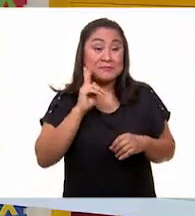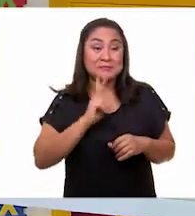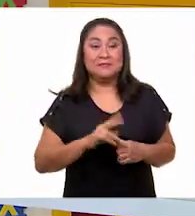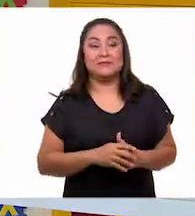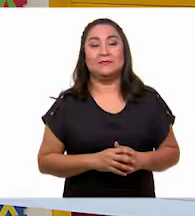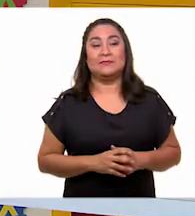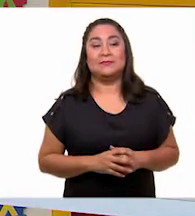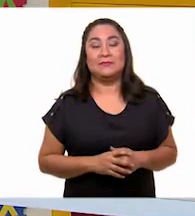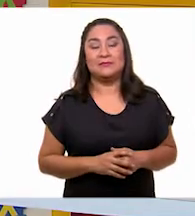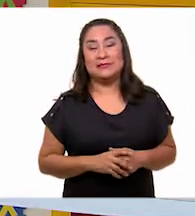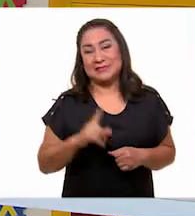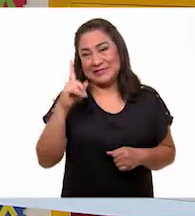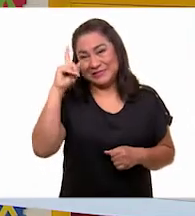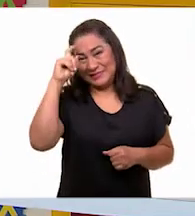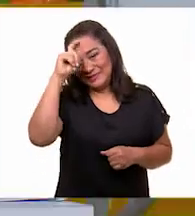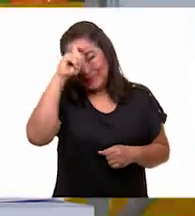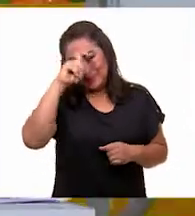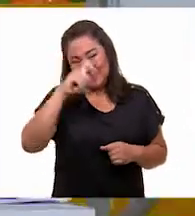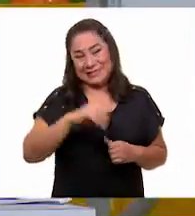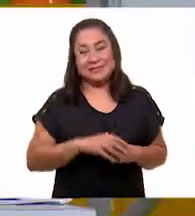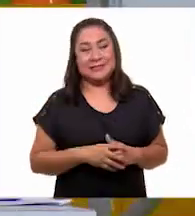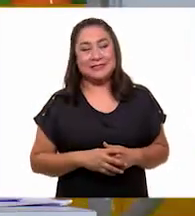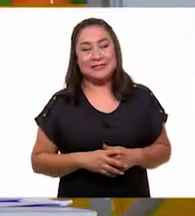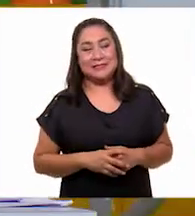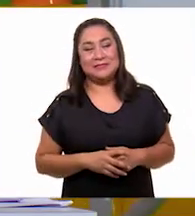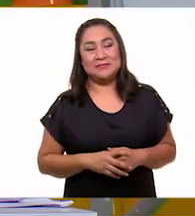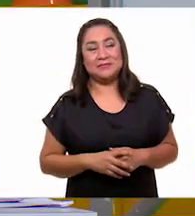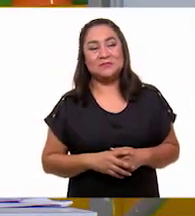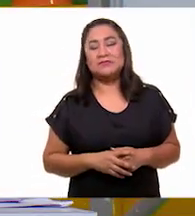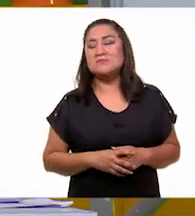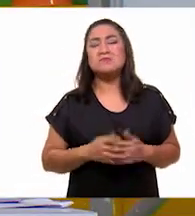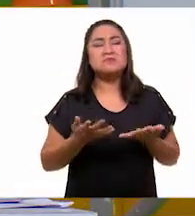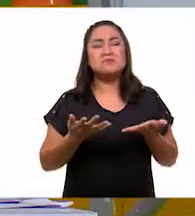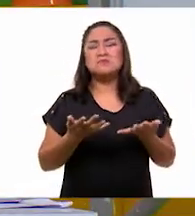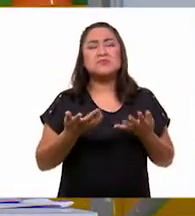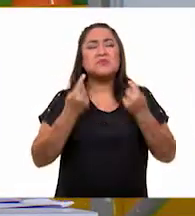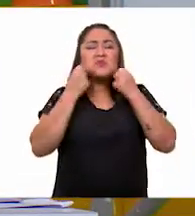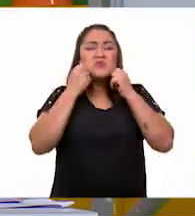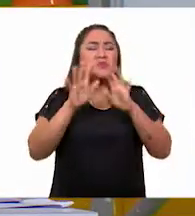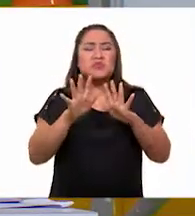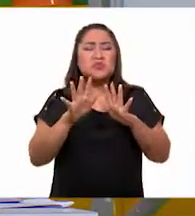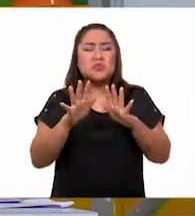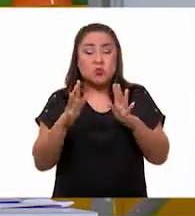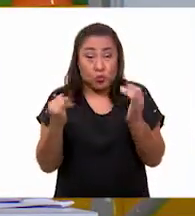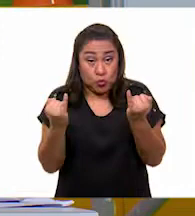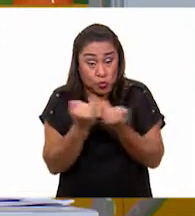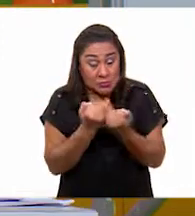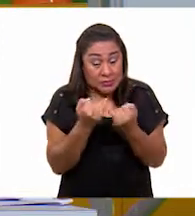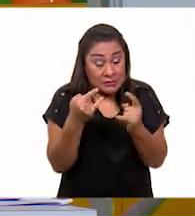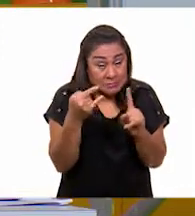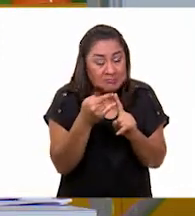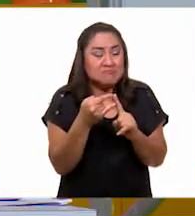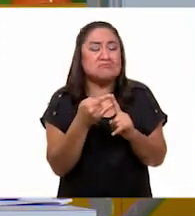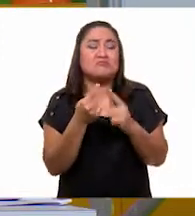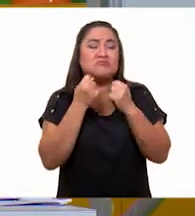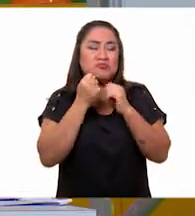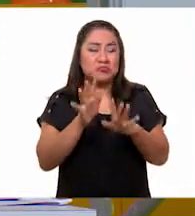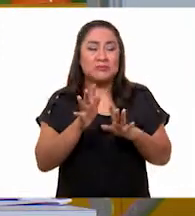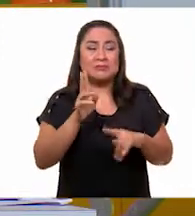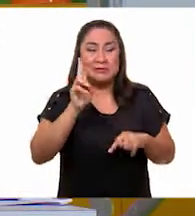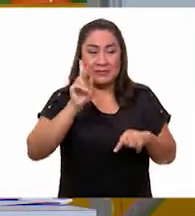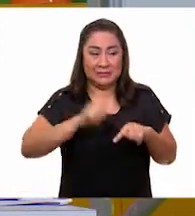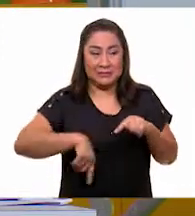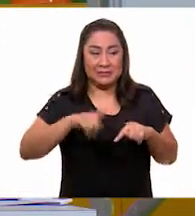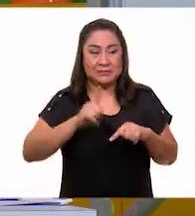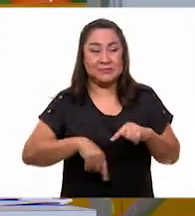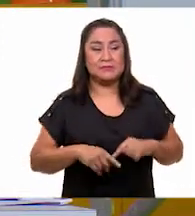forma. Este cuesta un poco de trabajo. Pensaba no importa que, sí. Que no tenga la misma forma del recipiente. No, desde luego. Lo